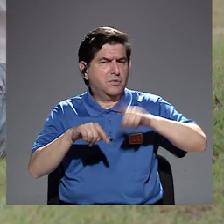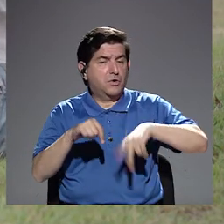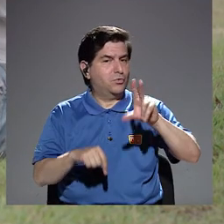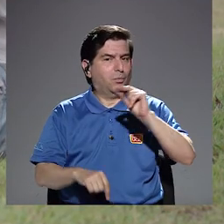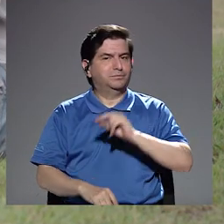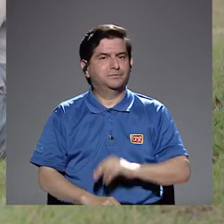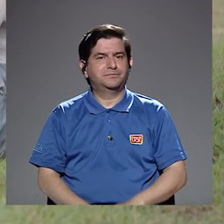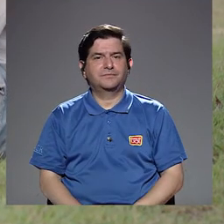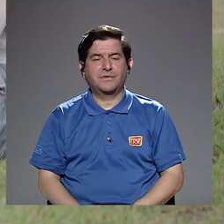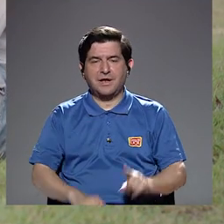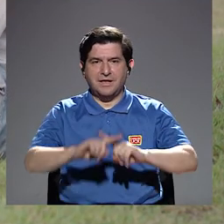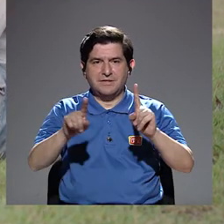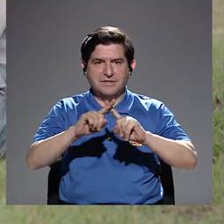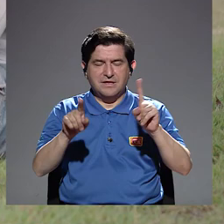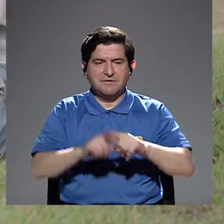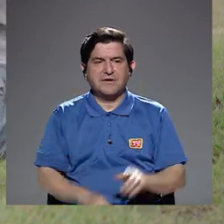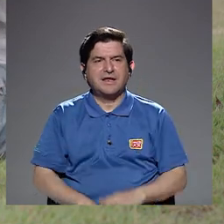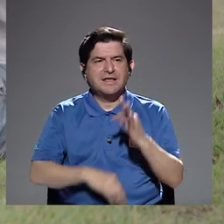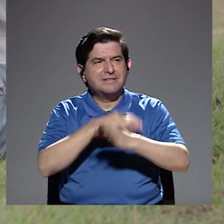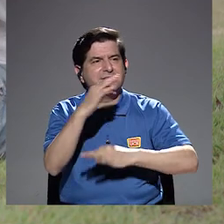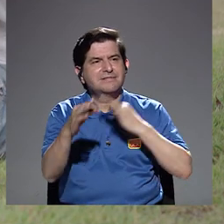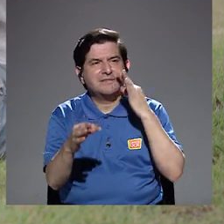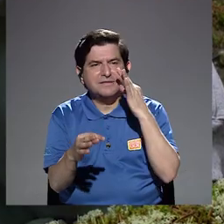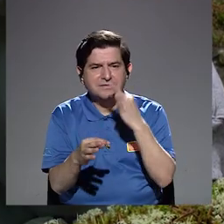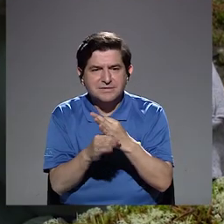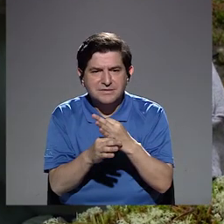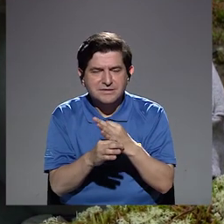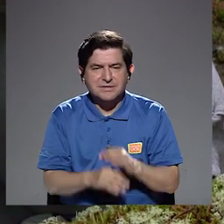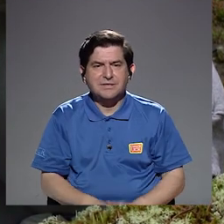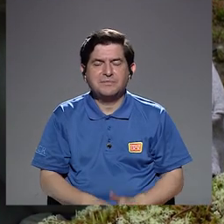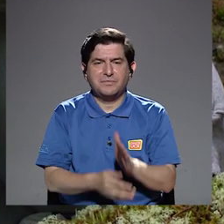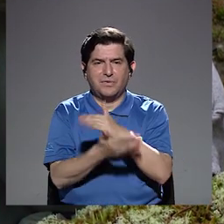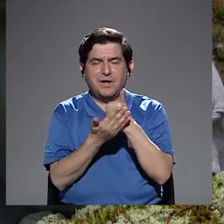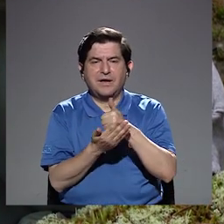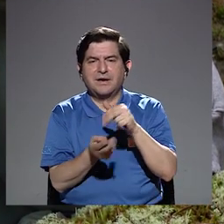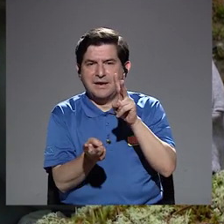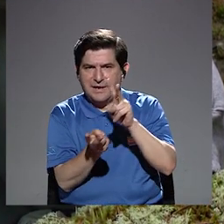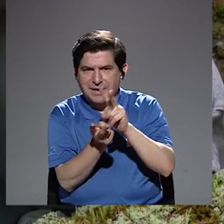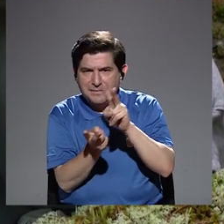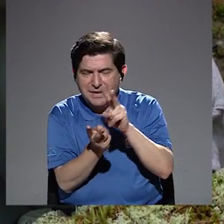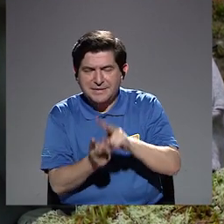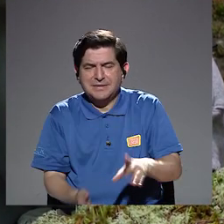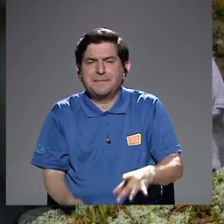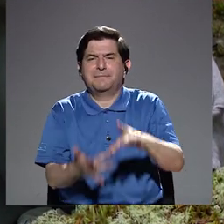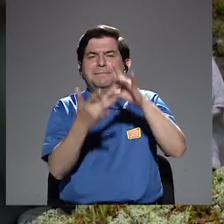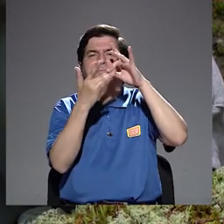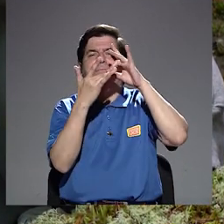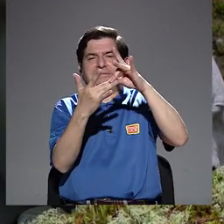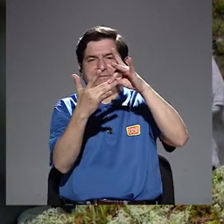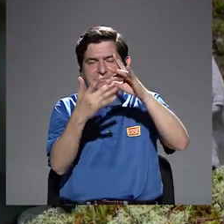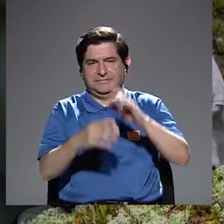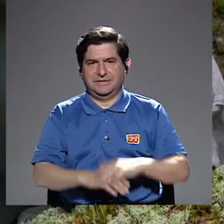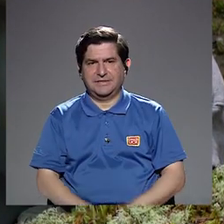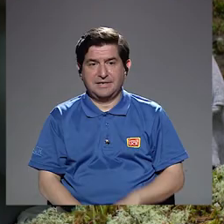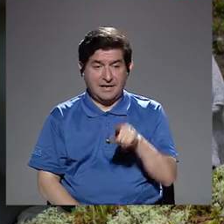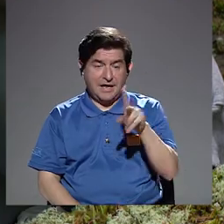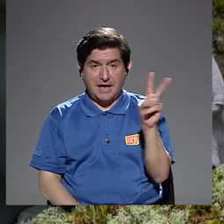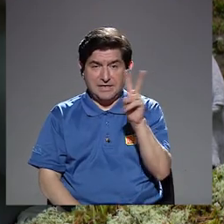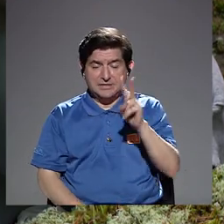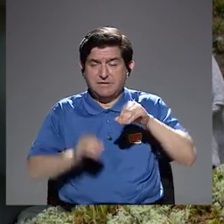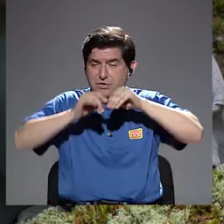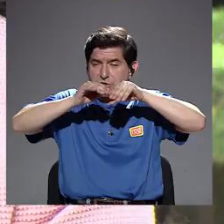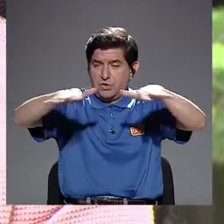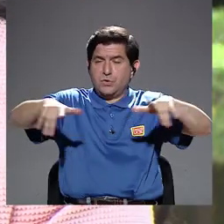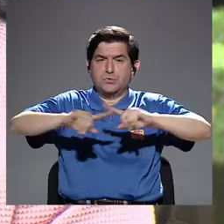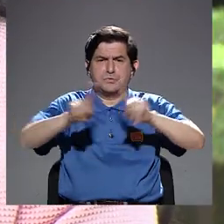o sea, hay varios tipos de transmisión, pero específicamente lo que es la parte sexual es como la principal en la que este virus